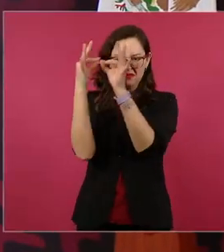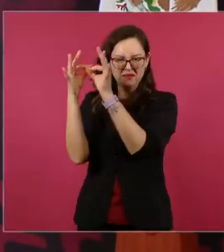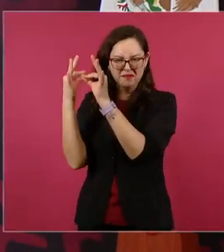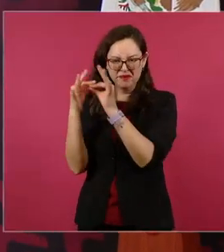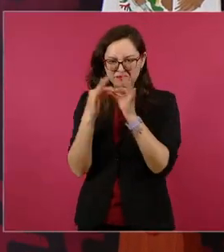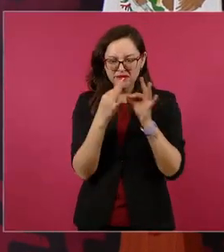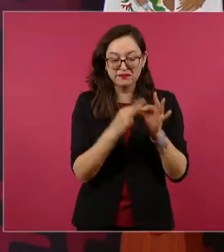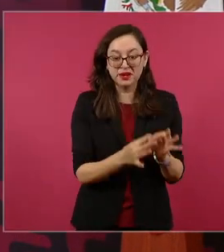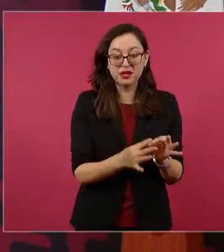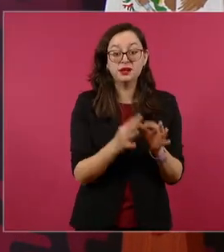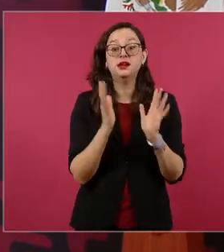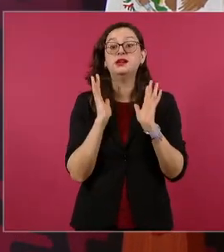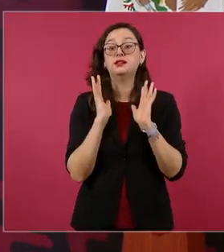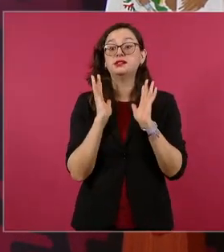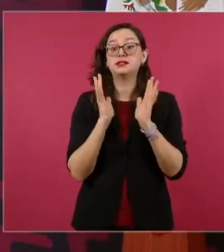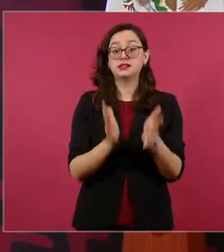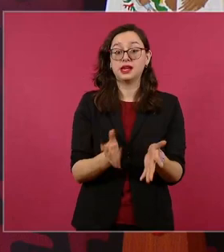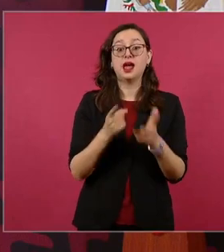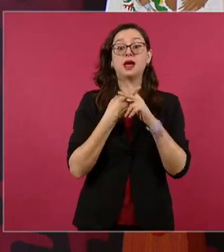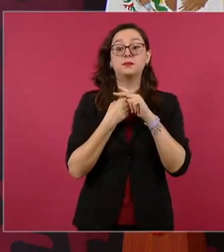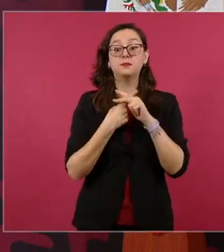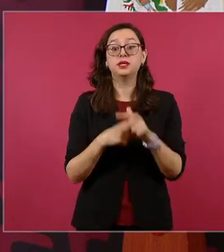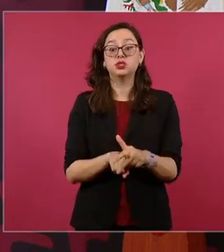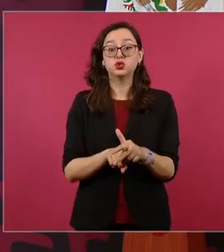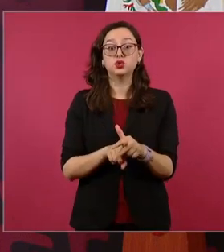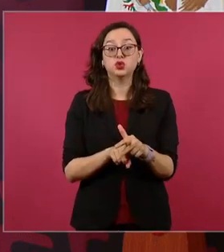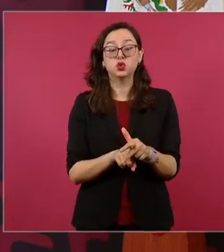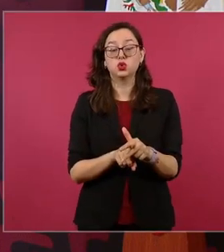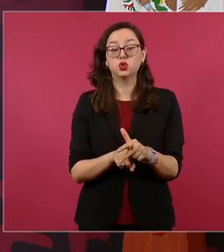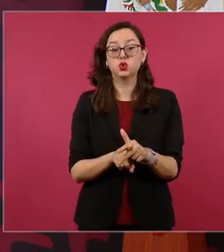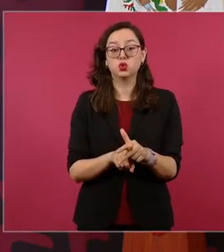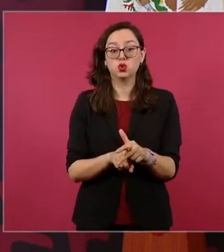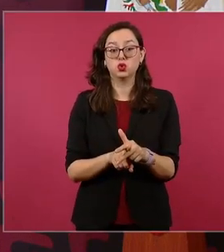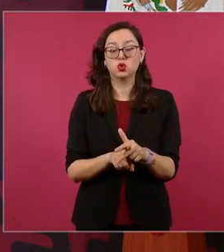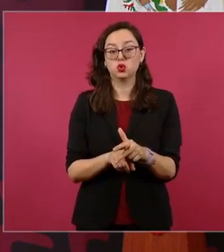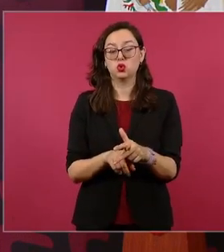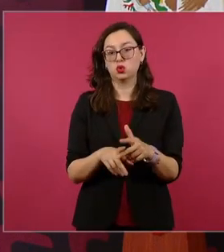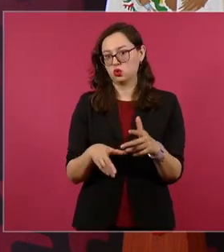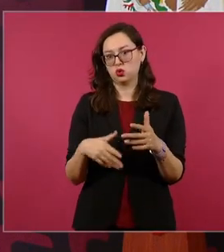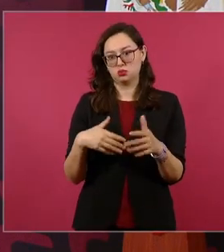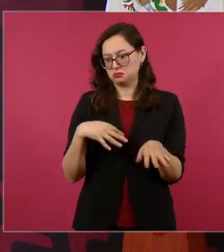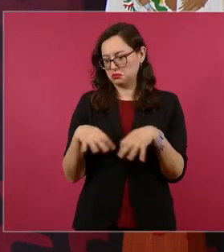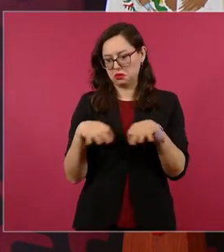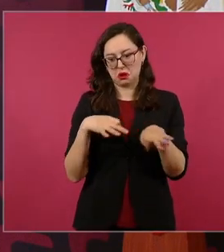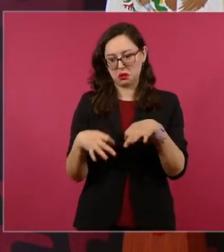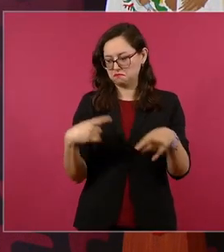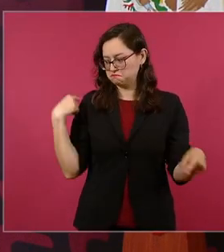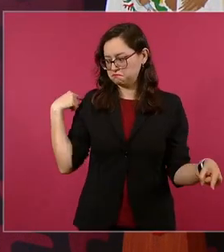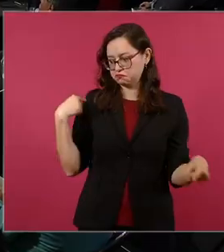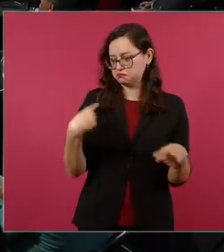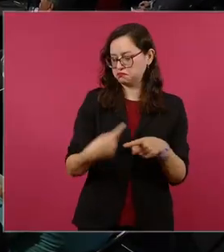está funcionando, como saben, el aeropuerto Felipe Ángeles.